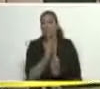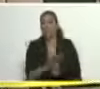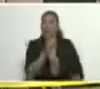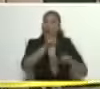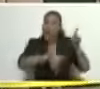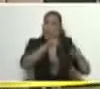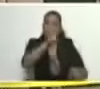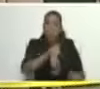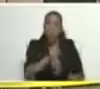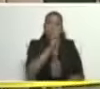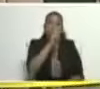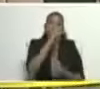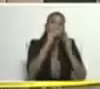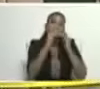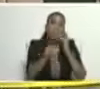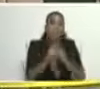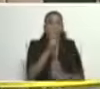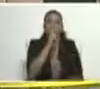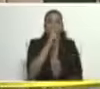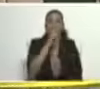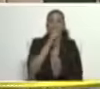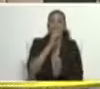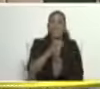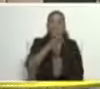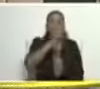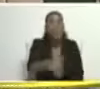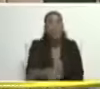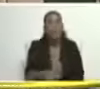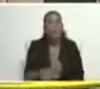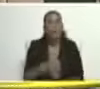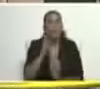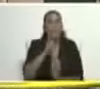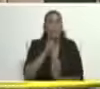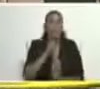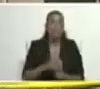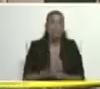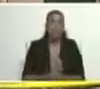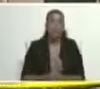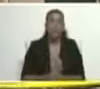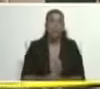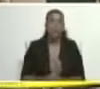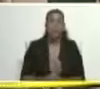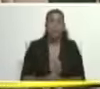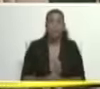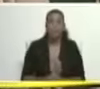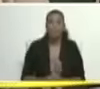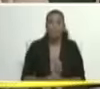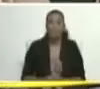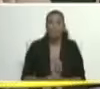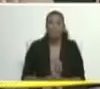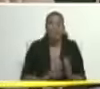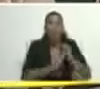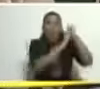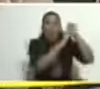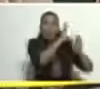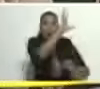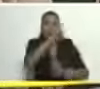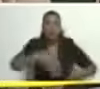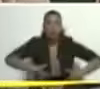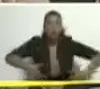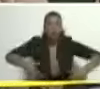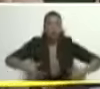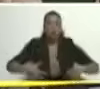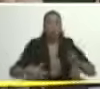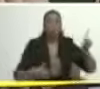Algunos no los han dicho, pero hay que decirlo, hay que denunciar esa gran mentira. Los líderes de estos países ricos